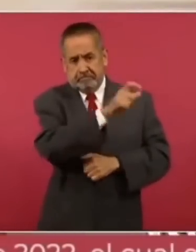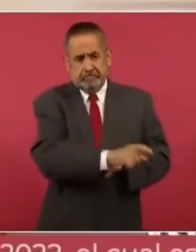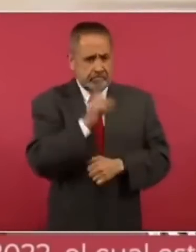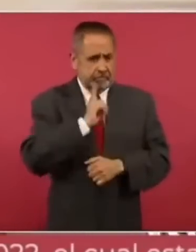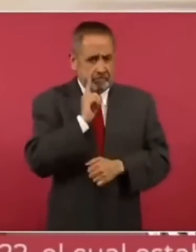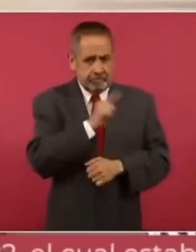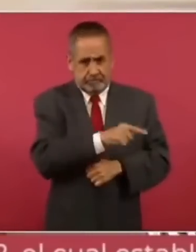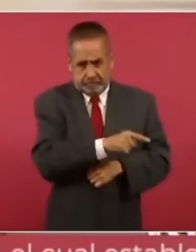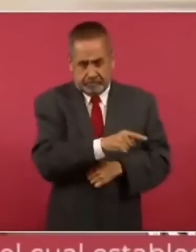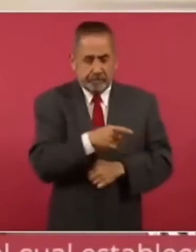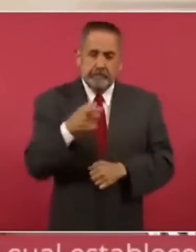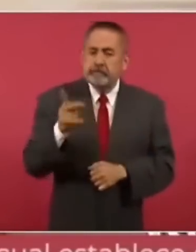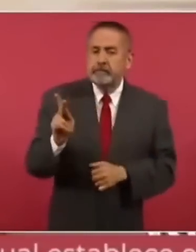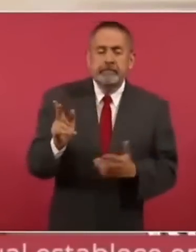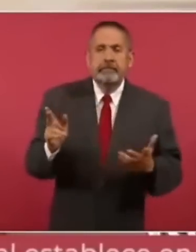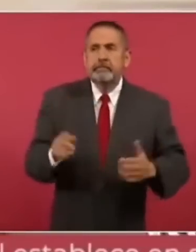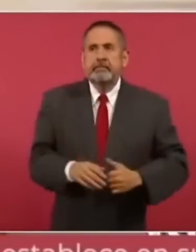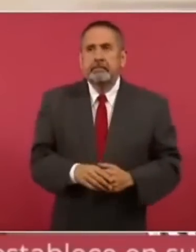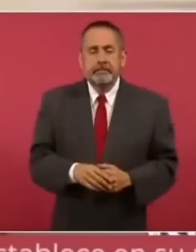pero